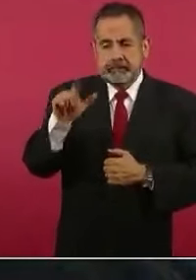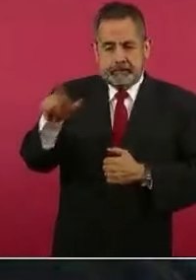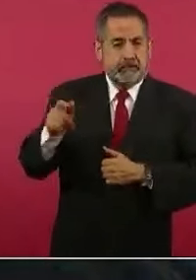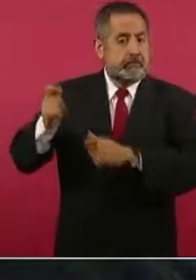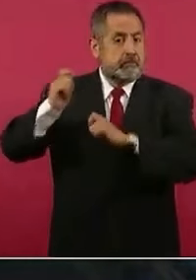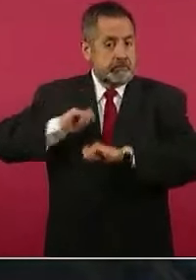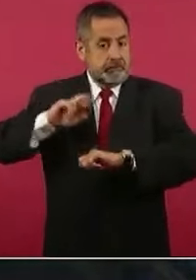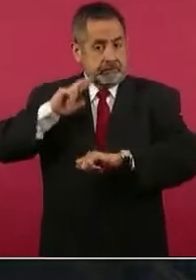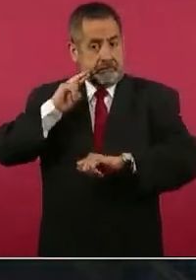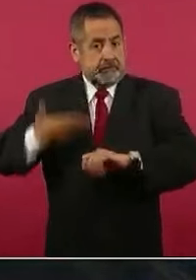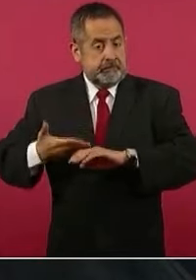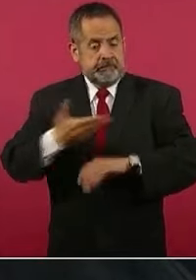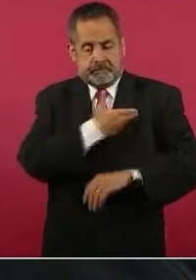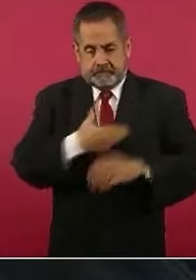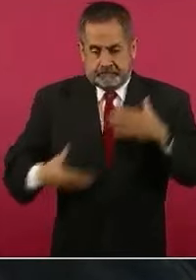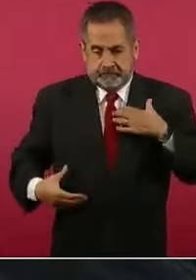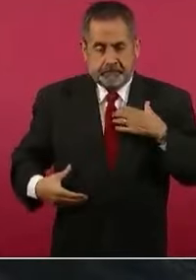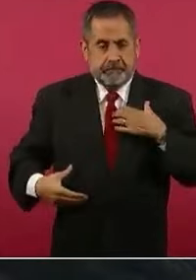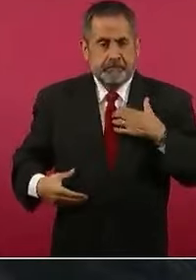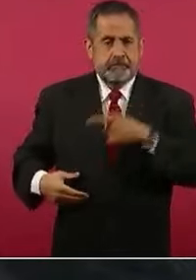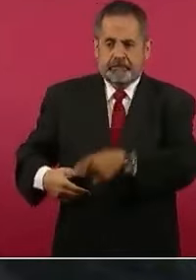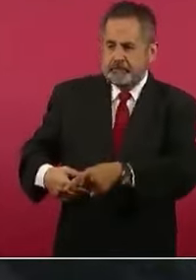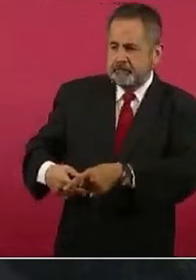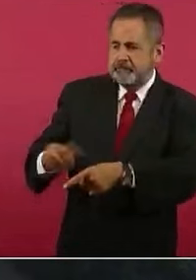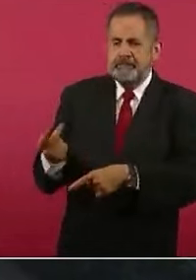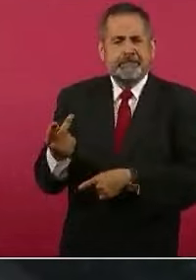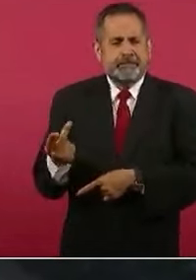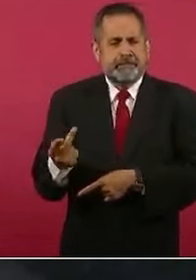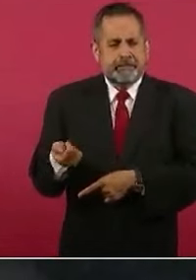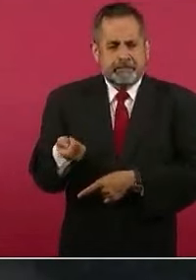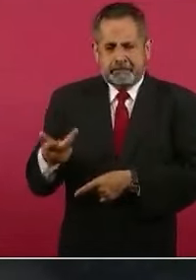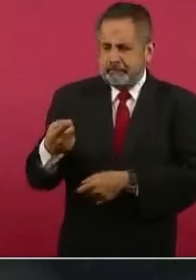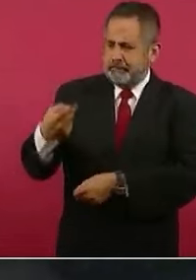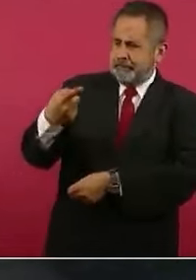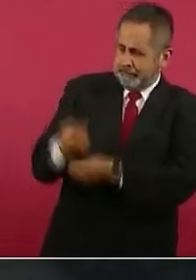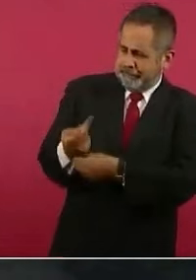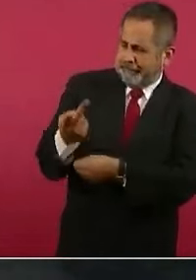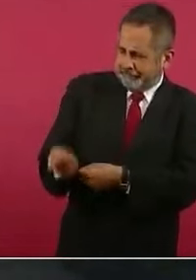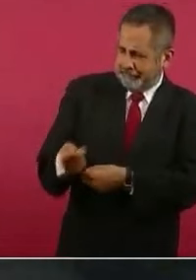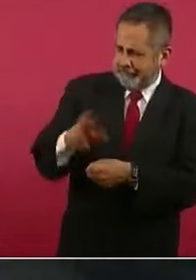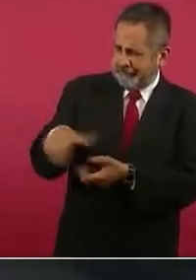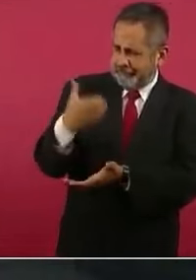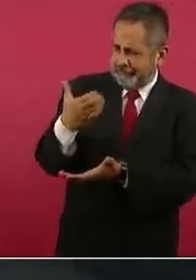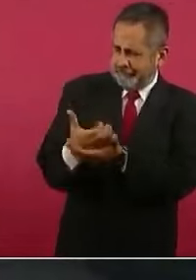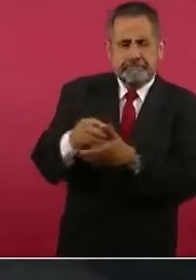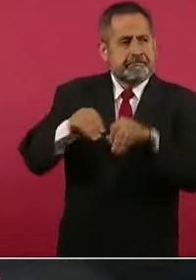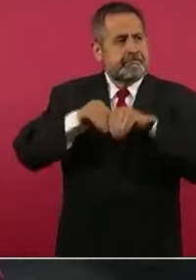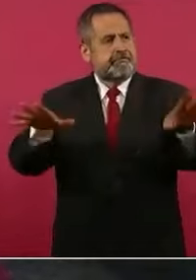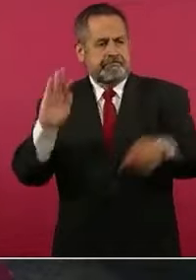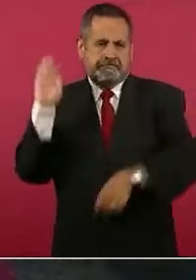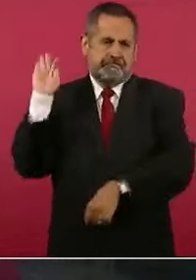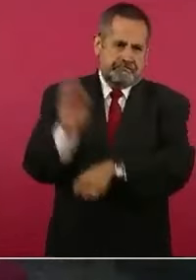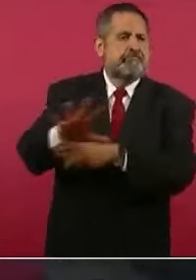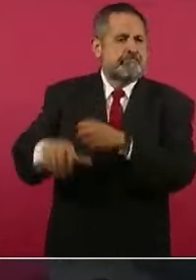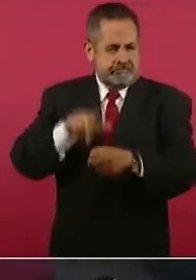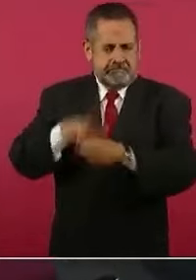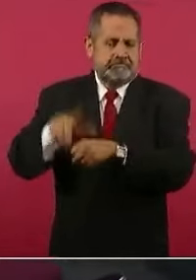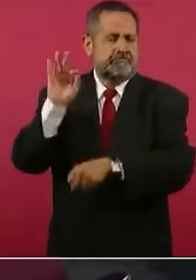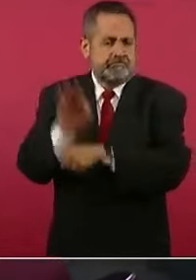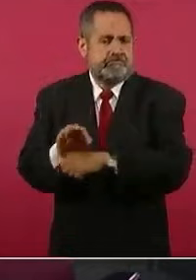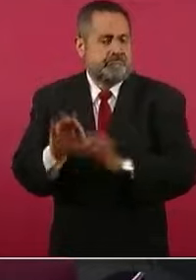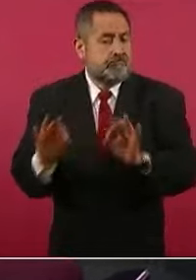cargo, nombró a su perro primer perro de la República. Emitió sin duda un mensaje contundente por los derechos de los animales.